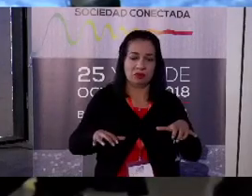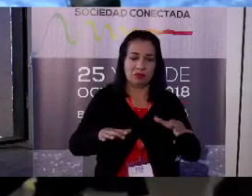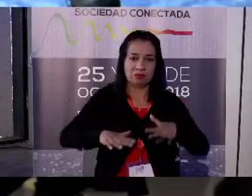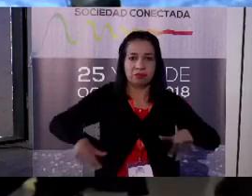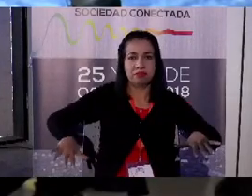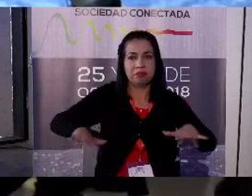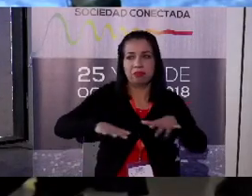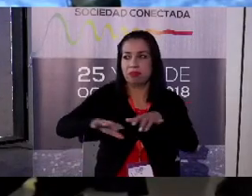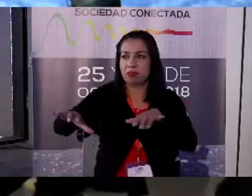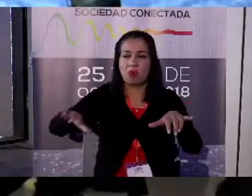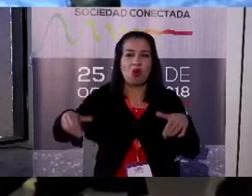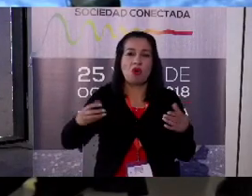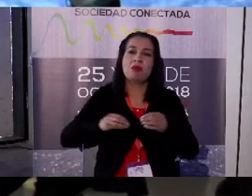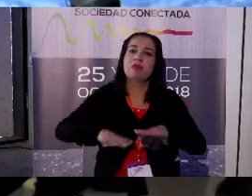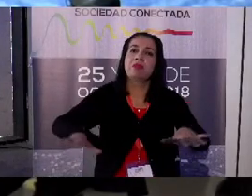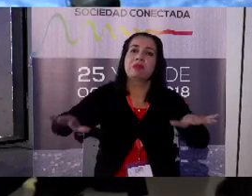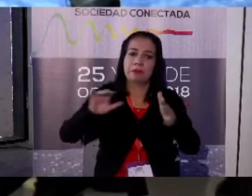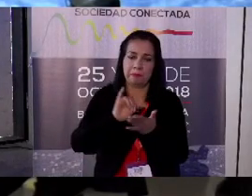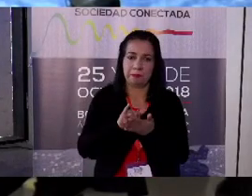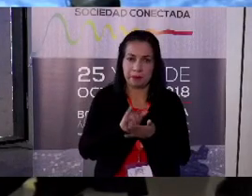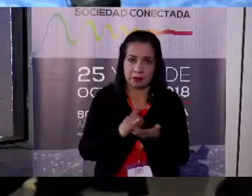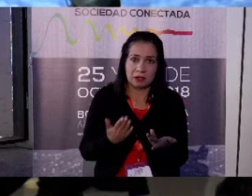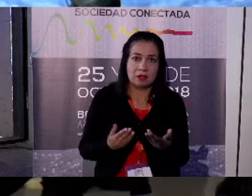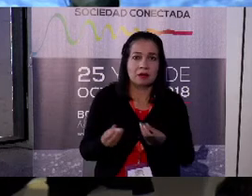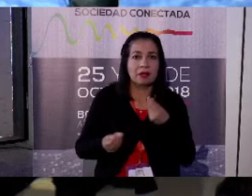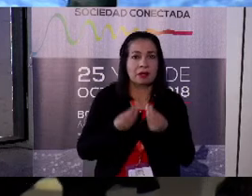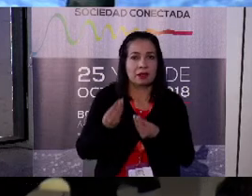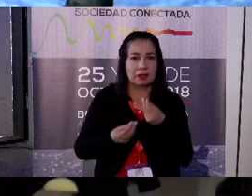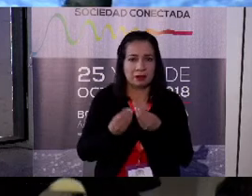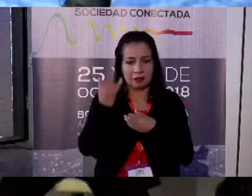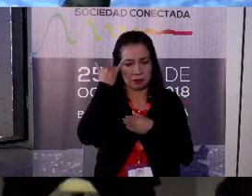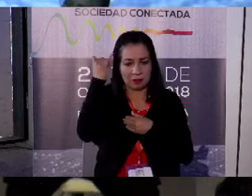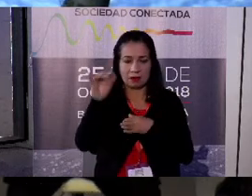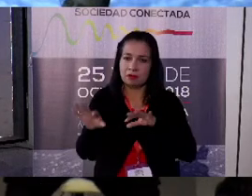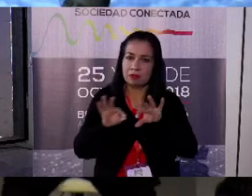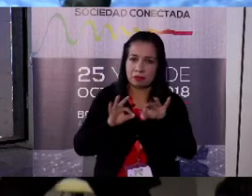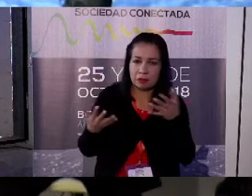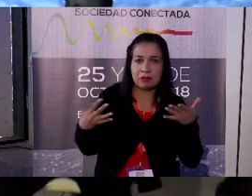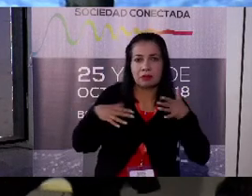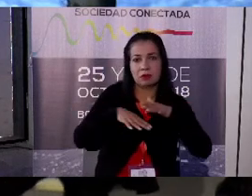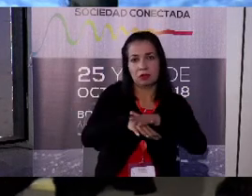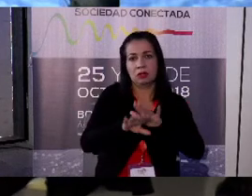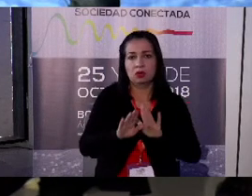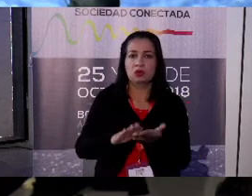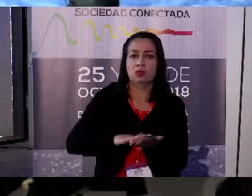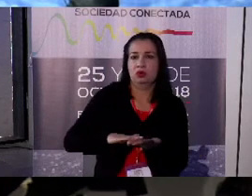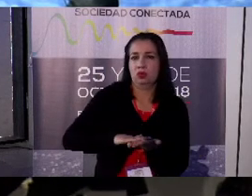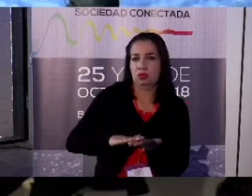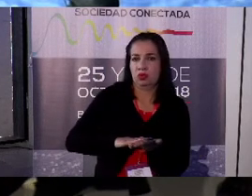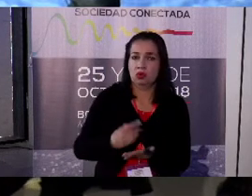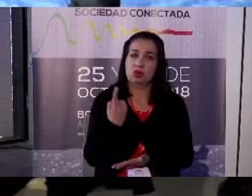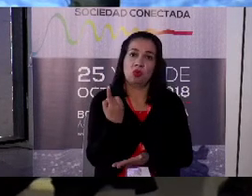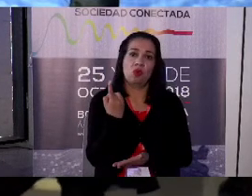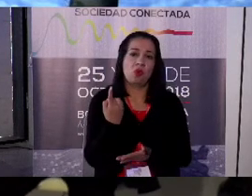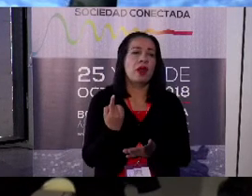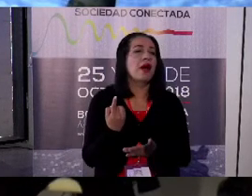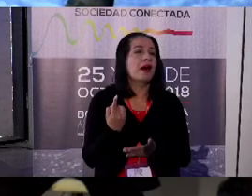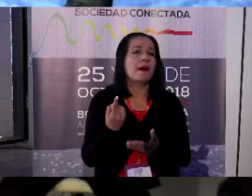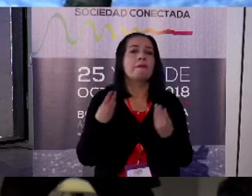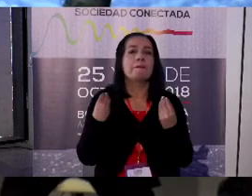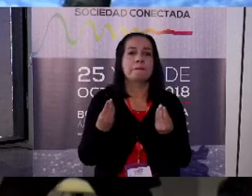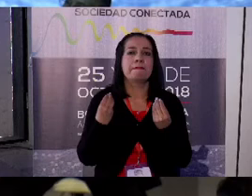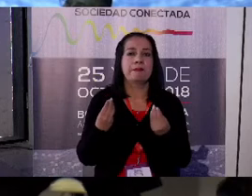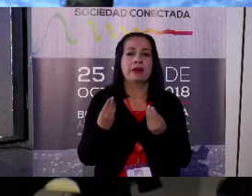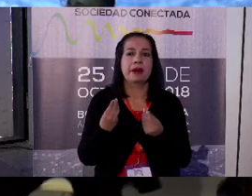eh lo que estamos haciendo nosotros es combinar los diferentes tipos de sistemas no hay una solución única para darle a todos los